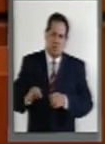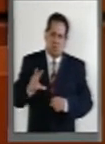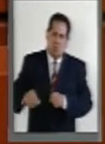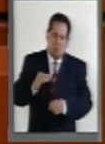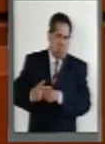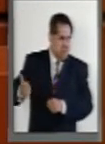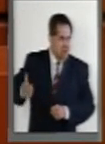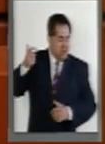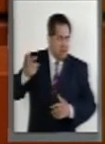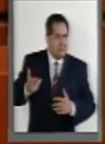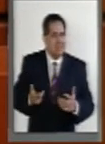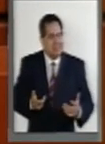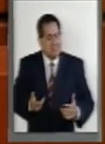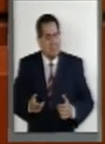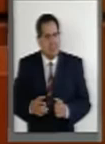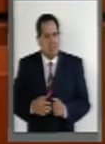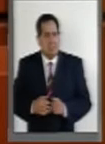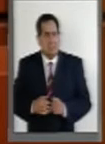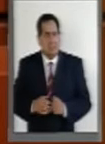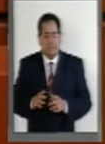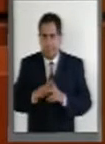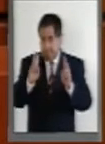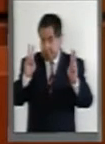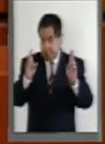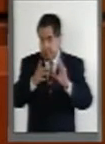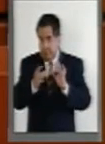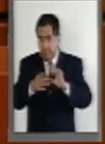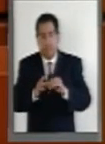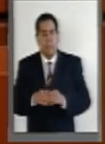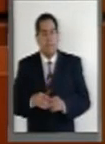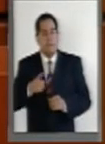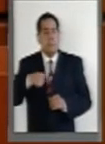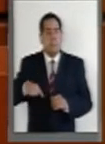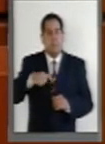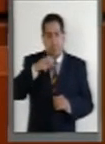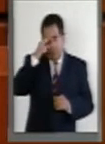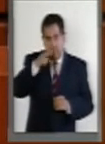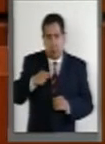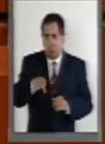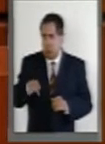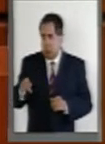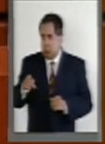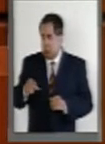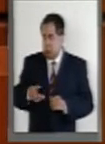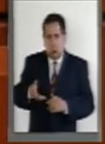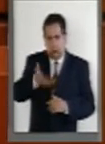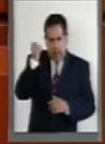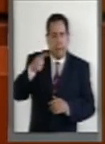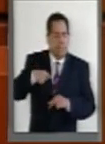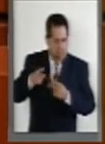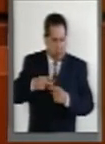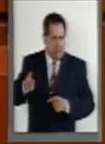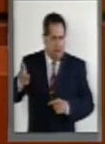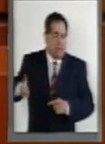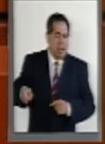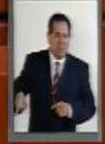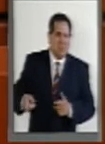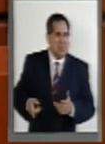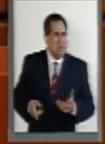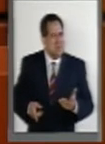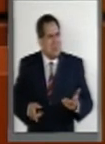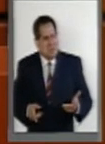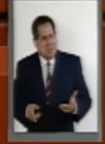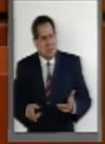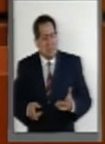aunque, entre comillas, los mexicanos no lo saben todavía. Esta